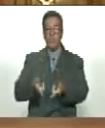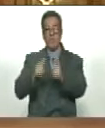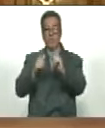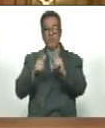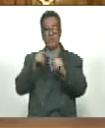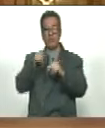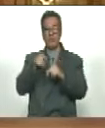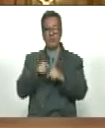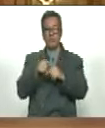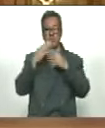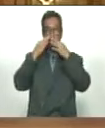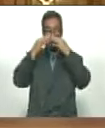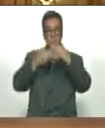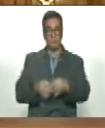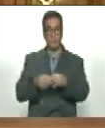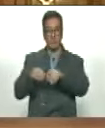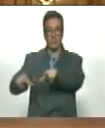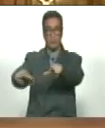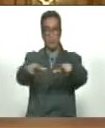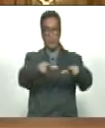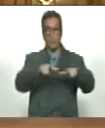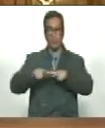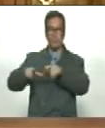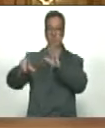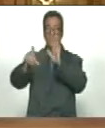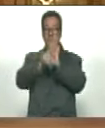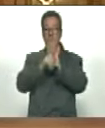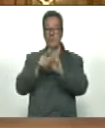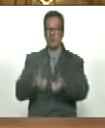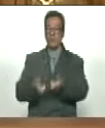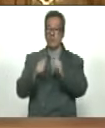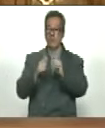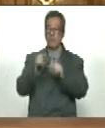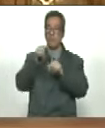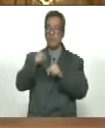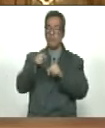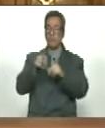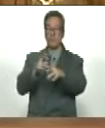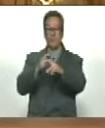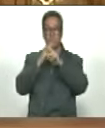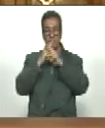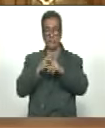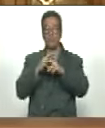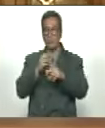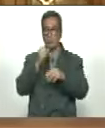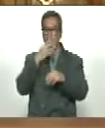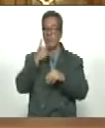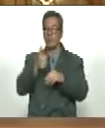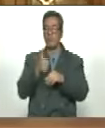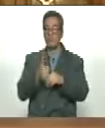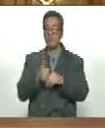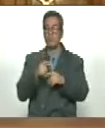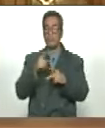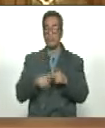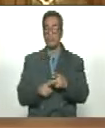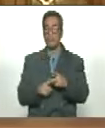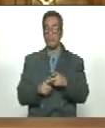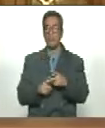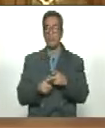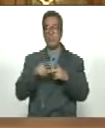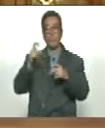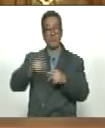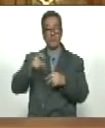permitirán garantizar una plataforma legislativa que permita dar una respuesta eficiente y eficaz a